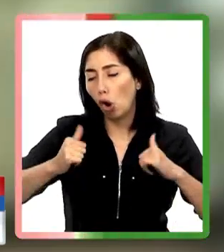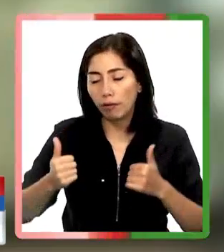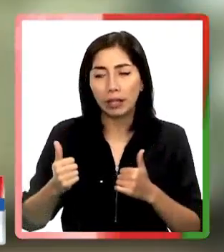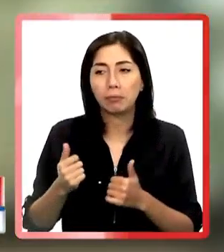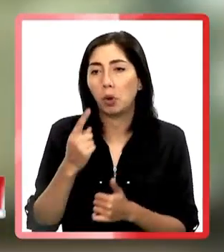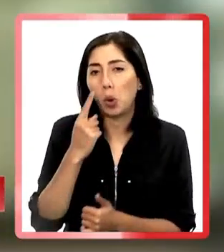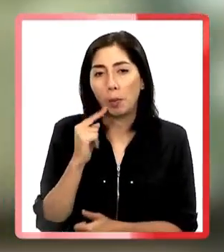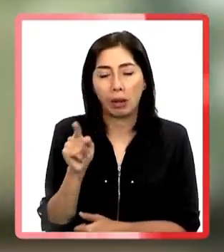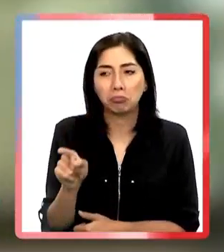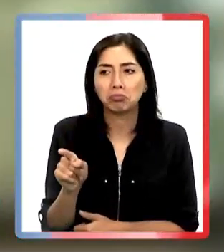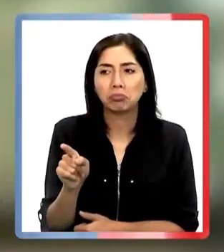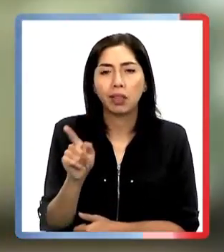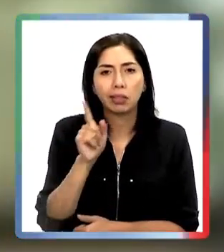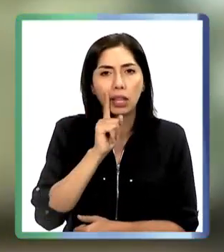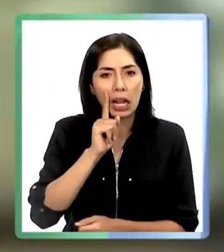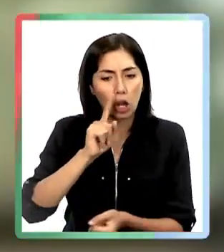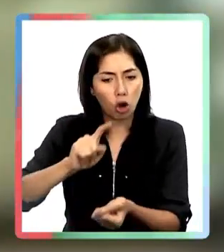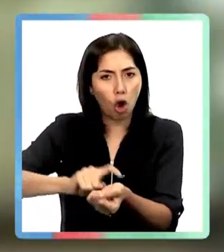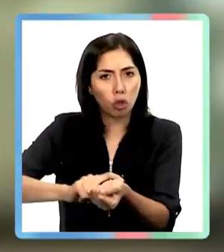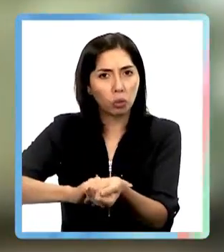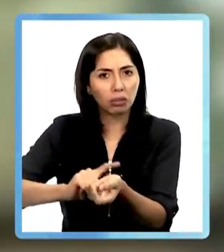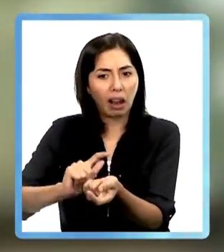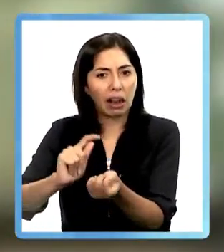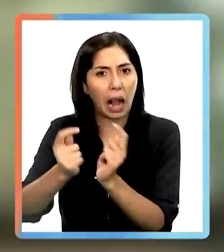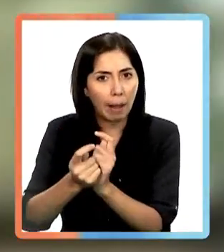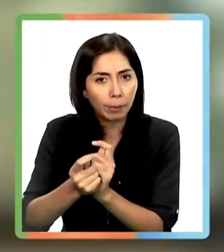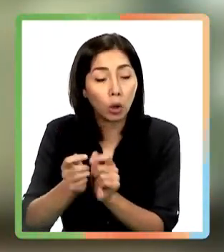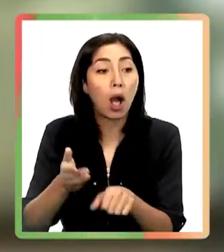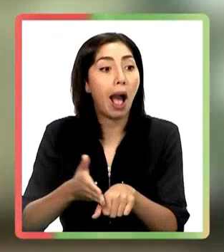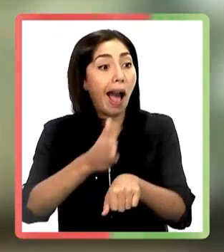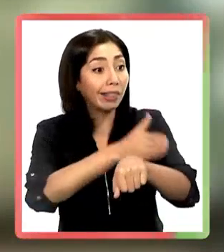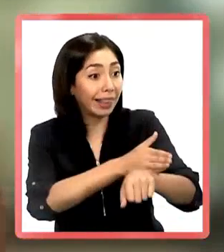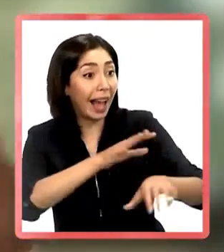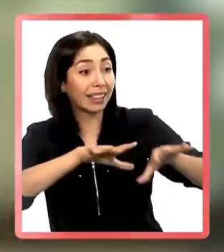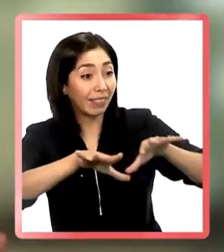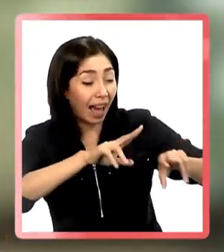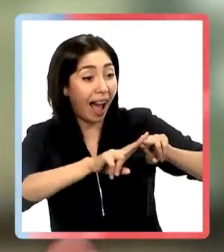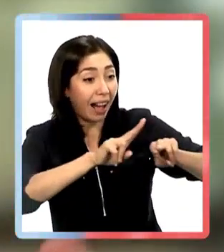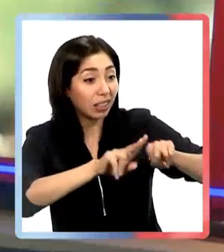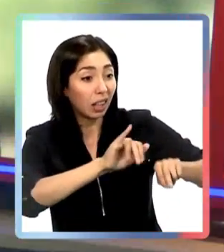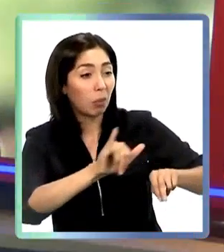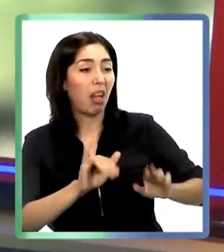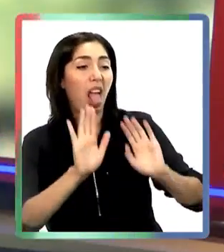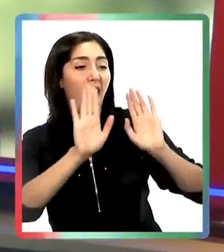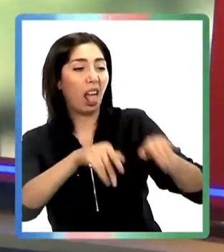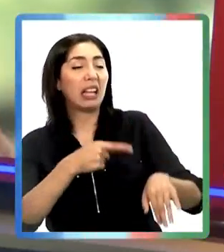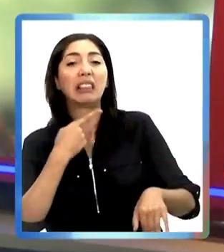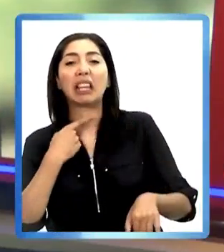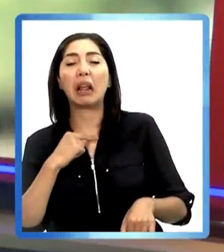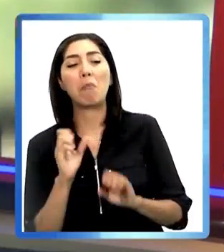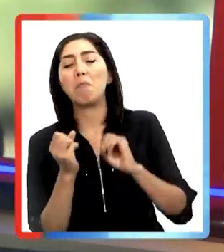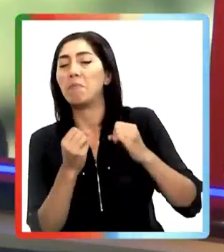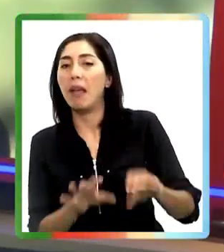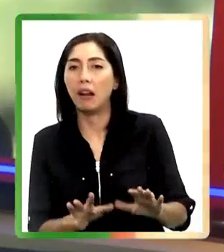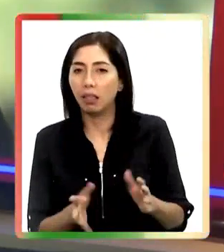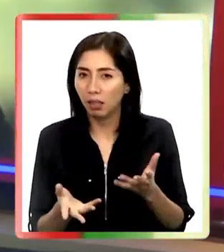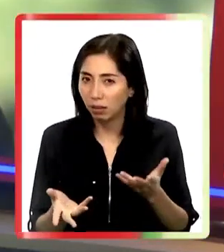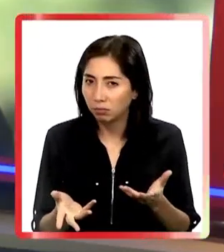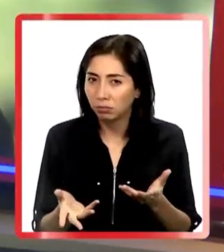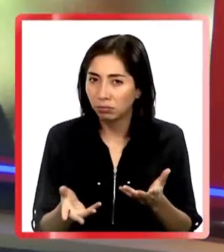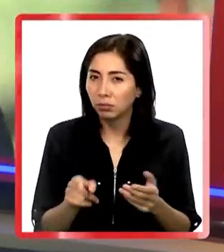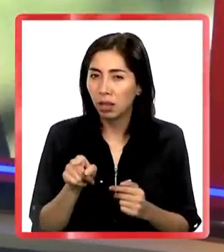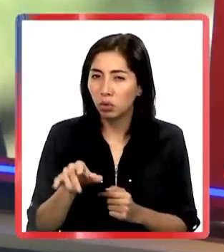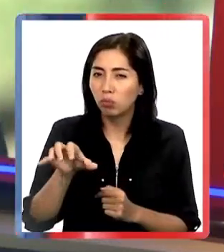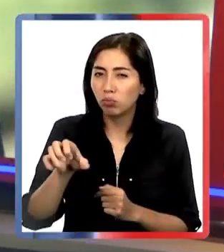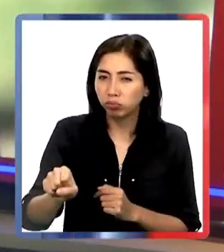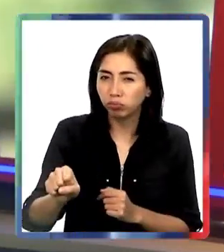que un adolescente o un joven tenga cambios de conducta, deje de hacer cosas, pierda interés por cosas que siempre hacía, qué sé